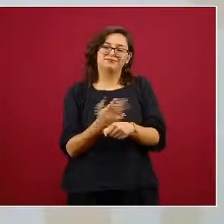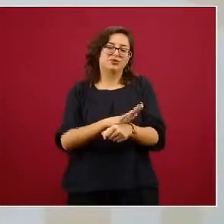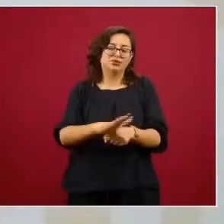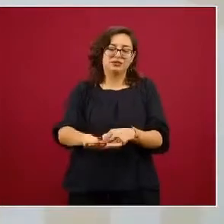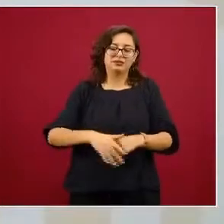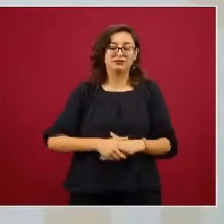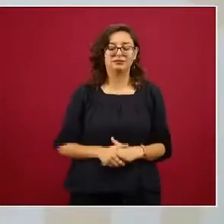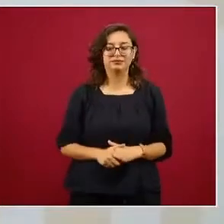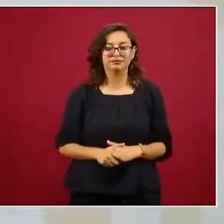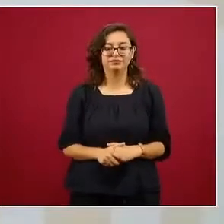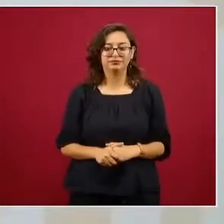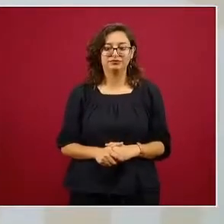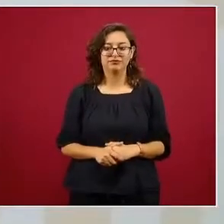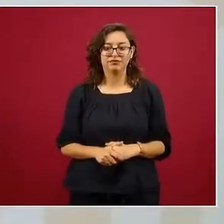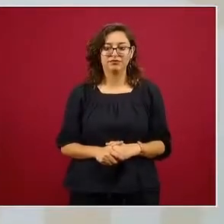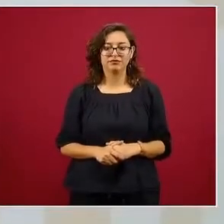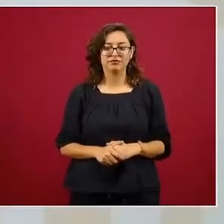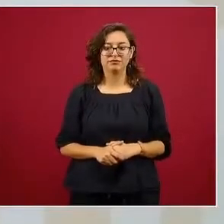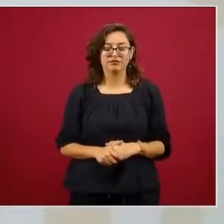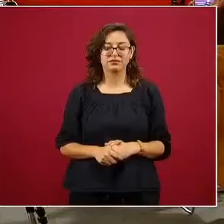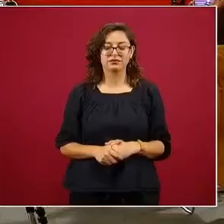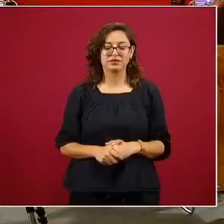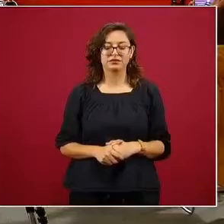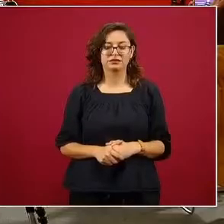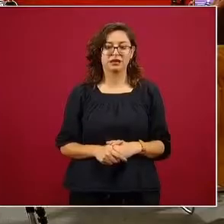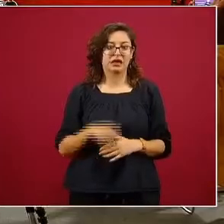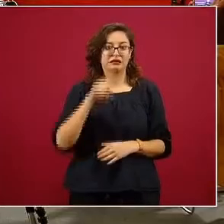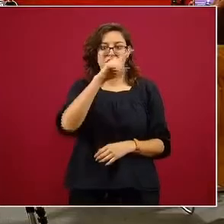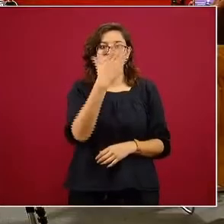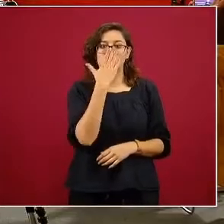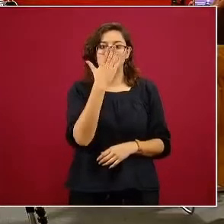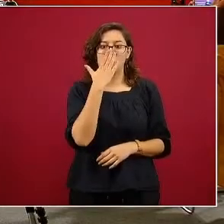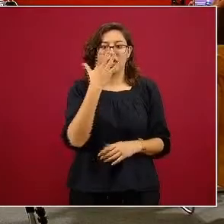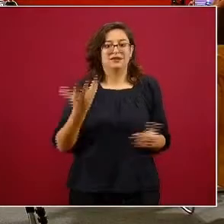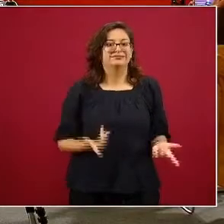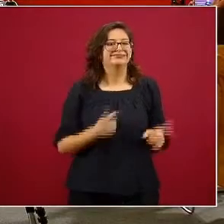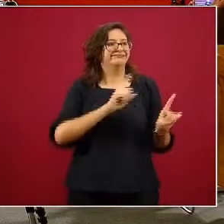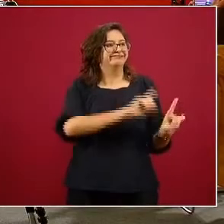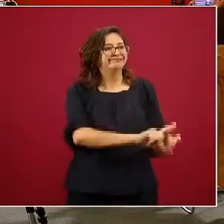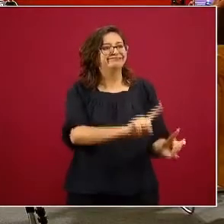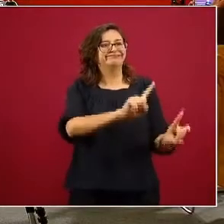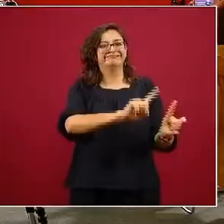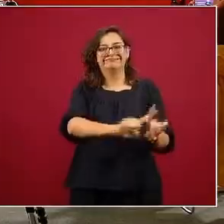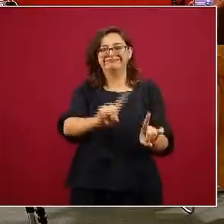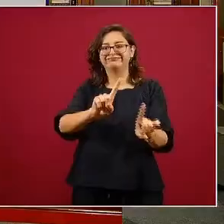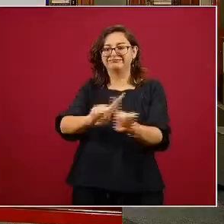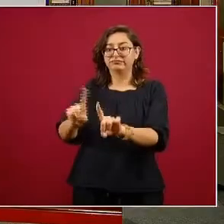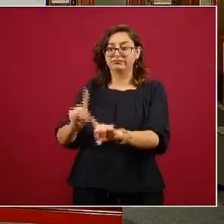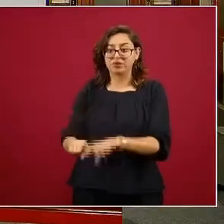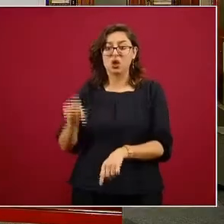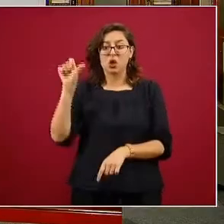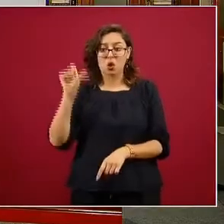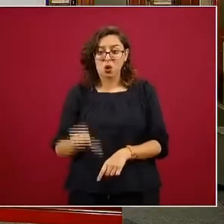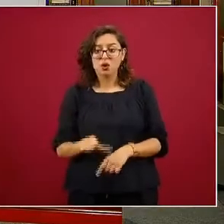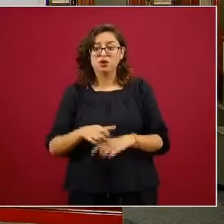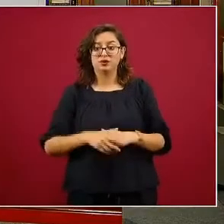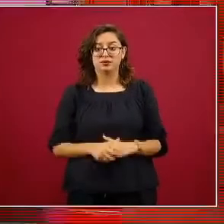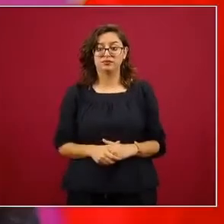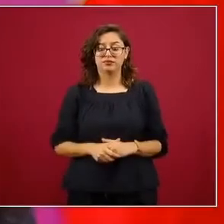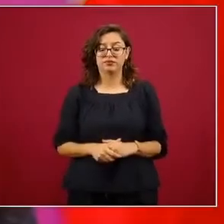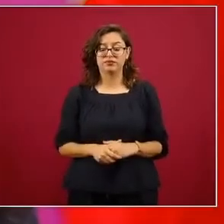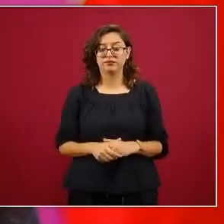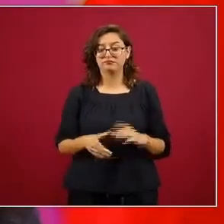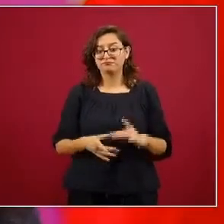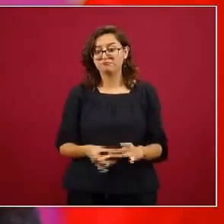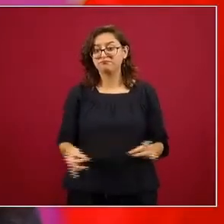en la expectativa de la sociedad sonorense. Por mencionar solo algunos de los que hablaron hoy.